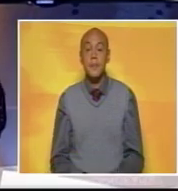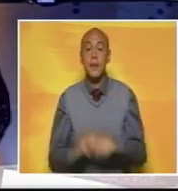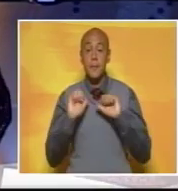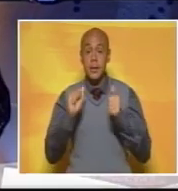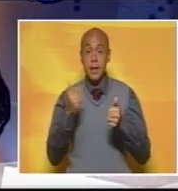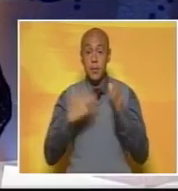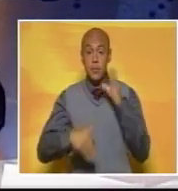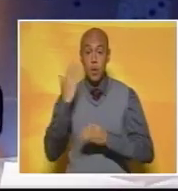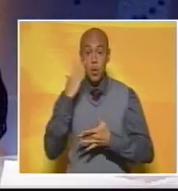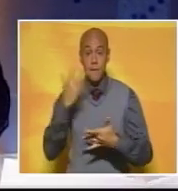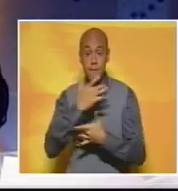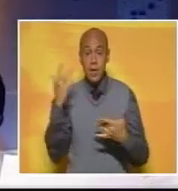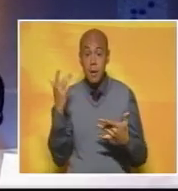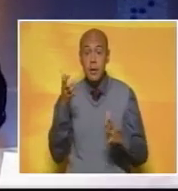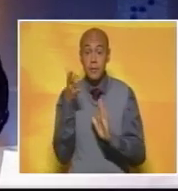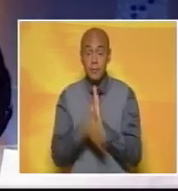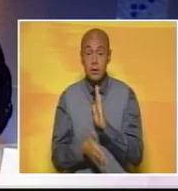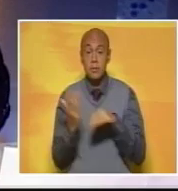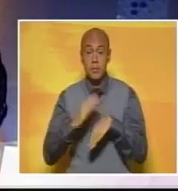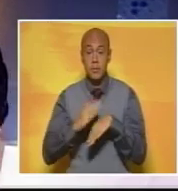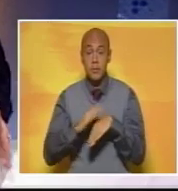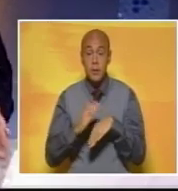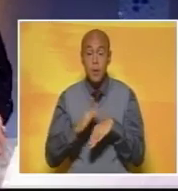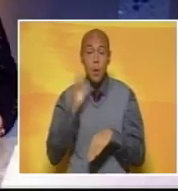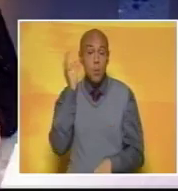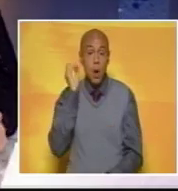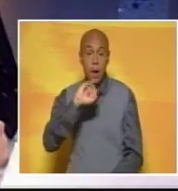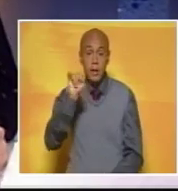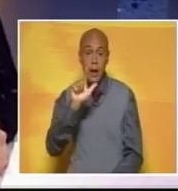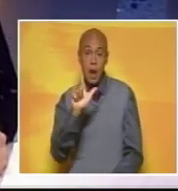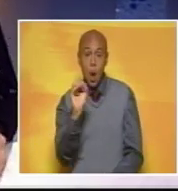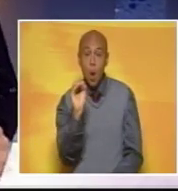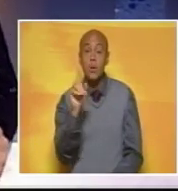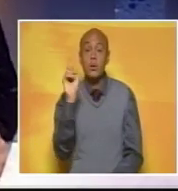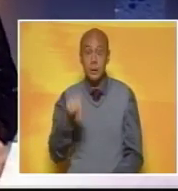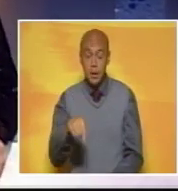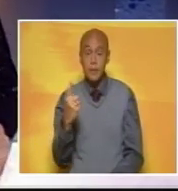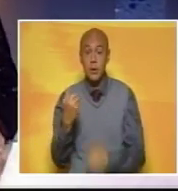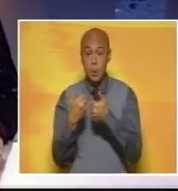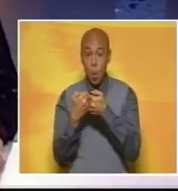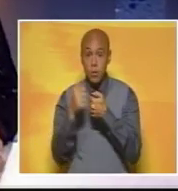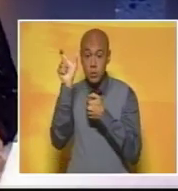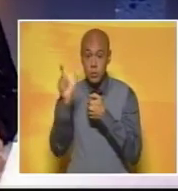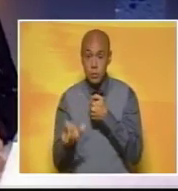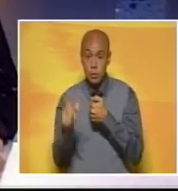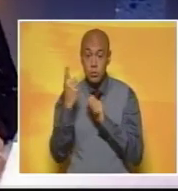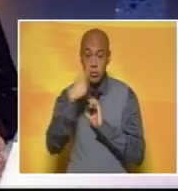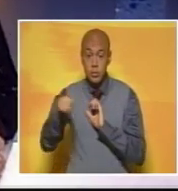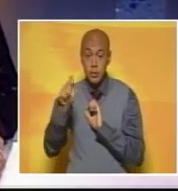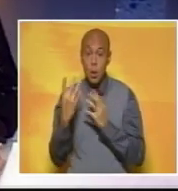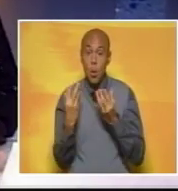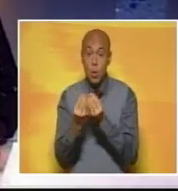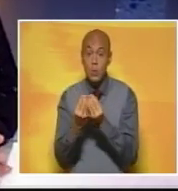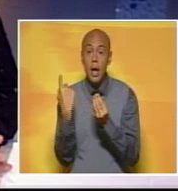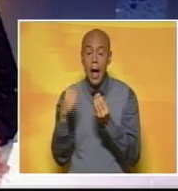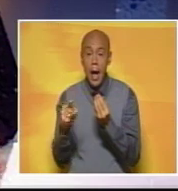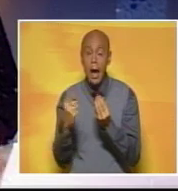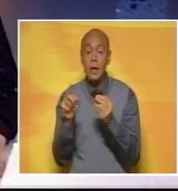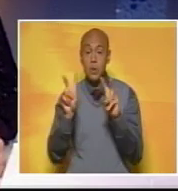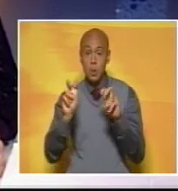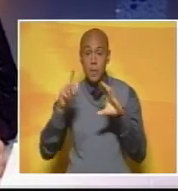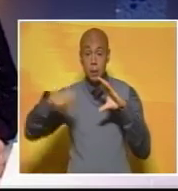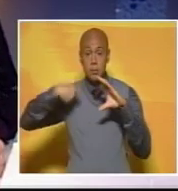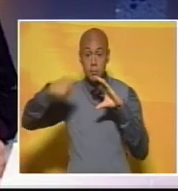Amigos, y comenzamos esta su sección Estrenos y Estrellas con Jennifer López y Alex Rodríguez. Ellos estarán juntos, pero esta vez en una nueva